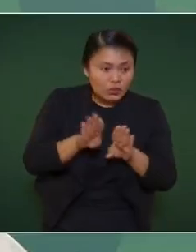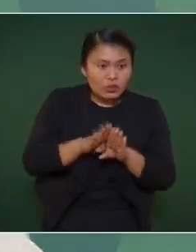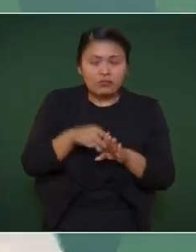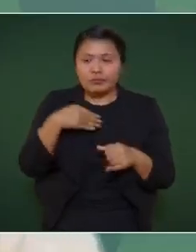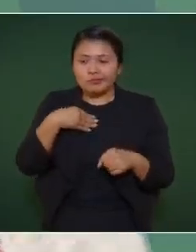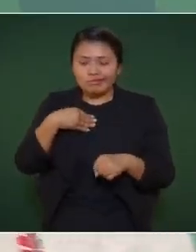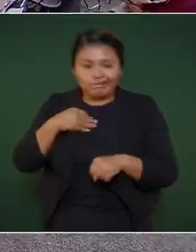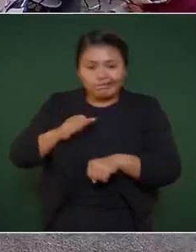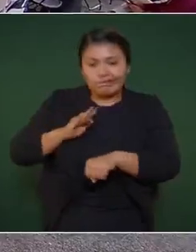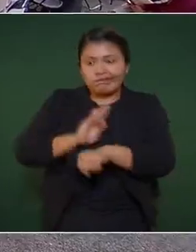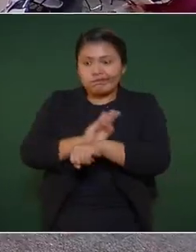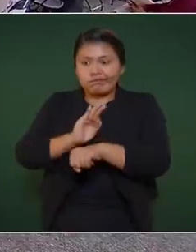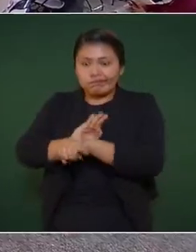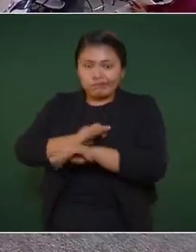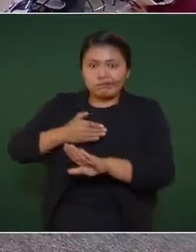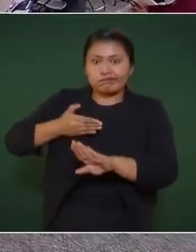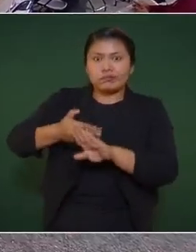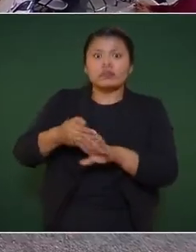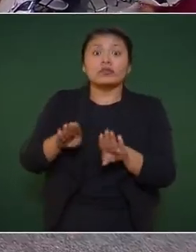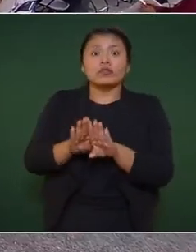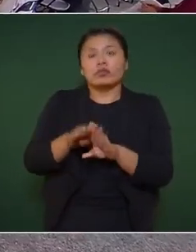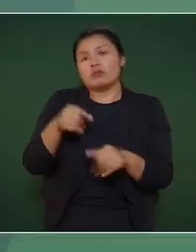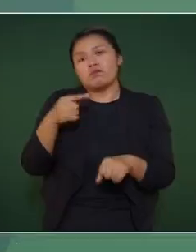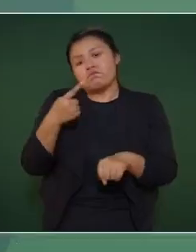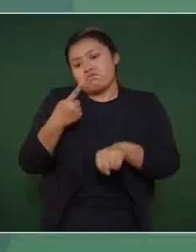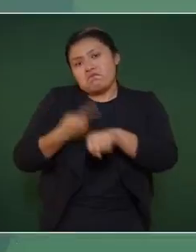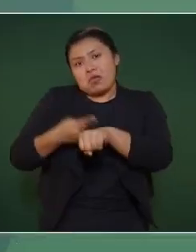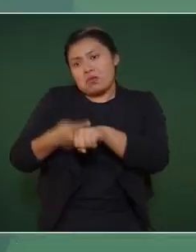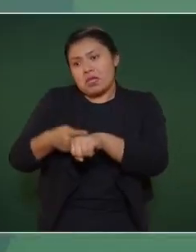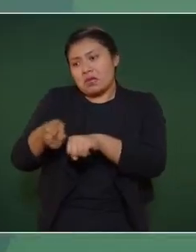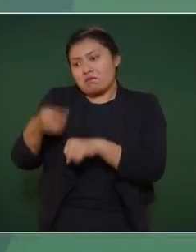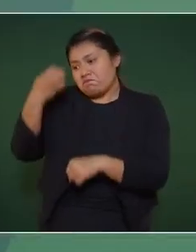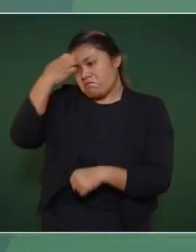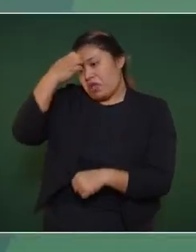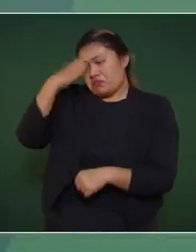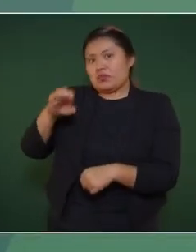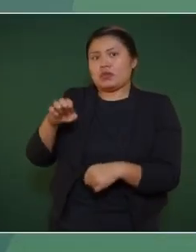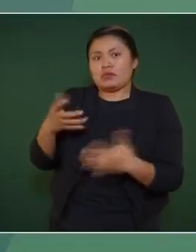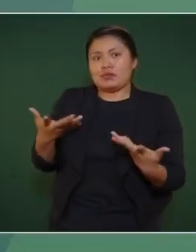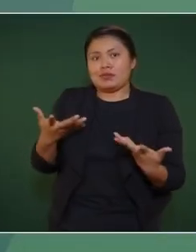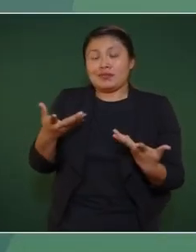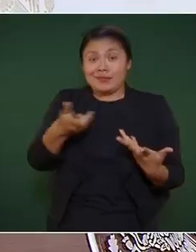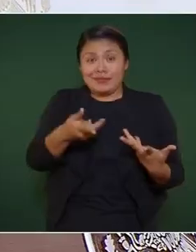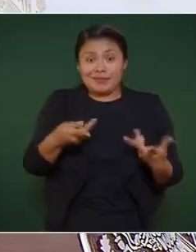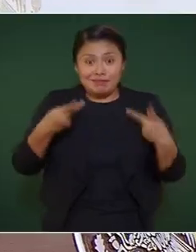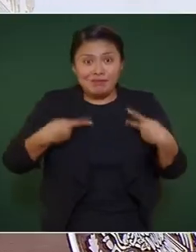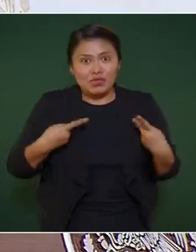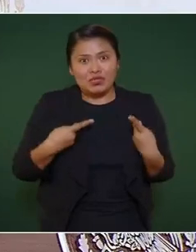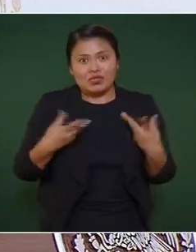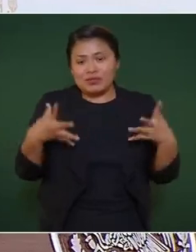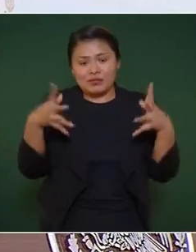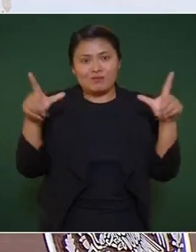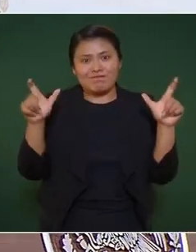enfermedad desconocida y se diezma la población.